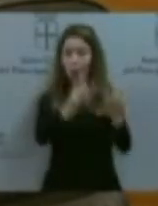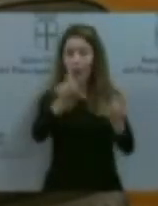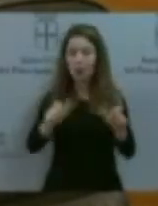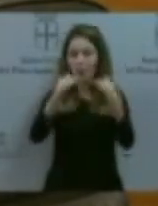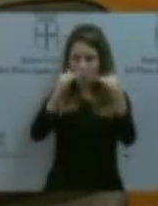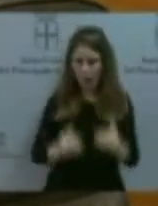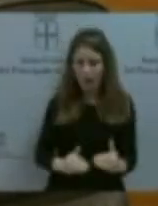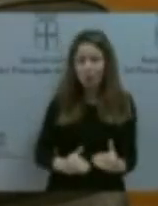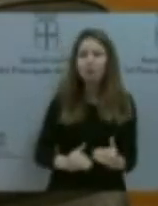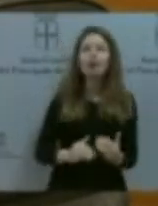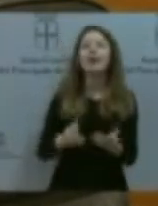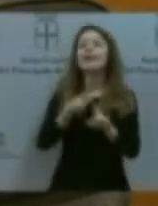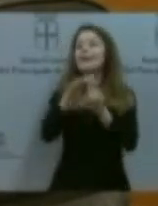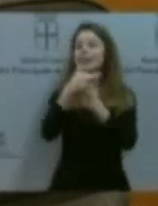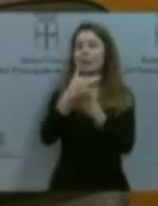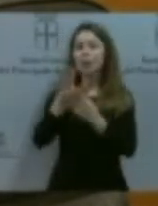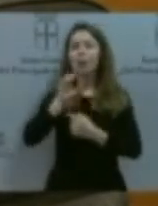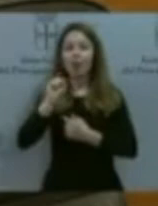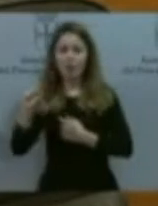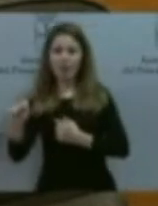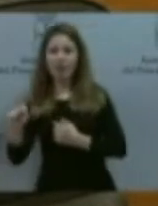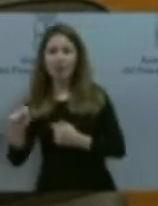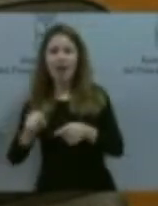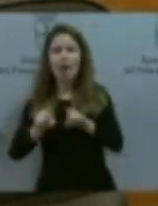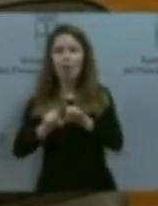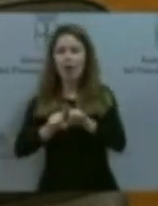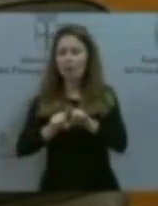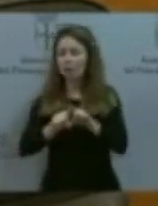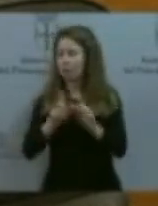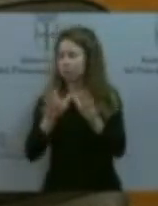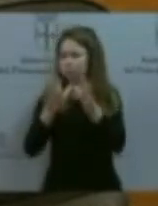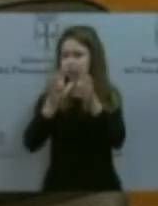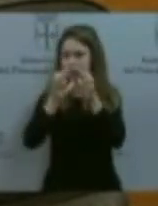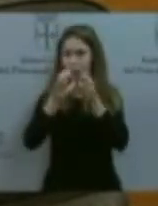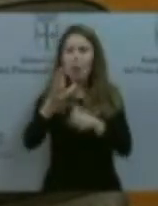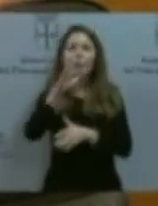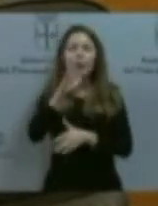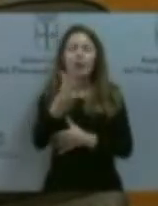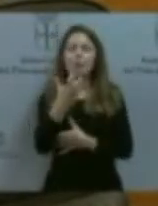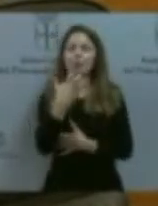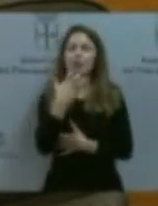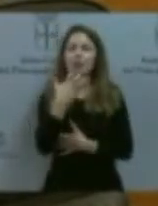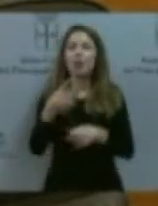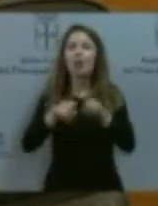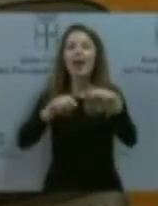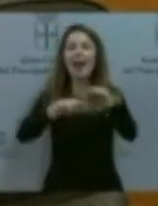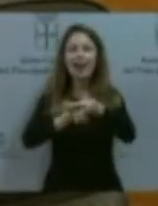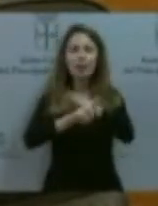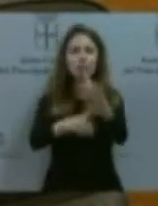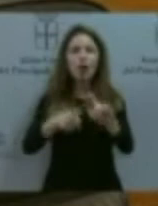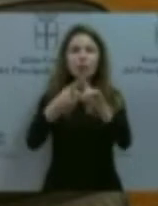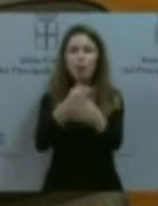dependencia que es un desastre en el sentido de que no tenemos recursos para poder atender la demanda que hay y la que viene durante los próximos